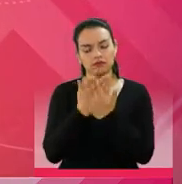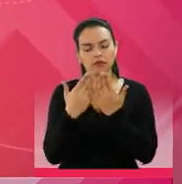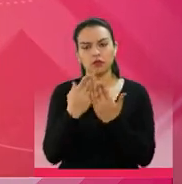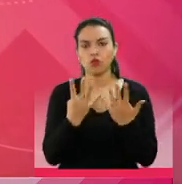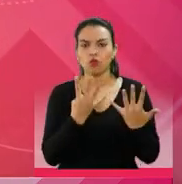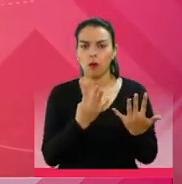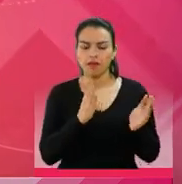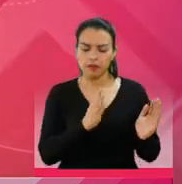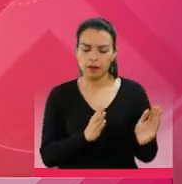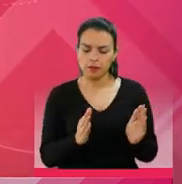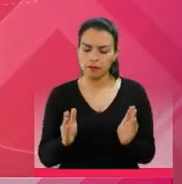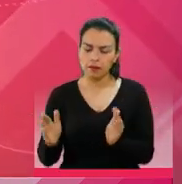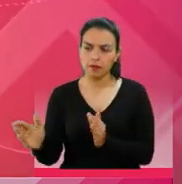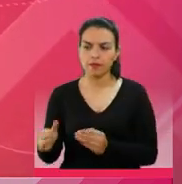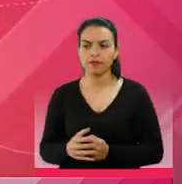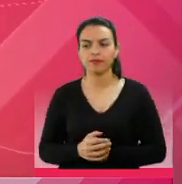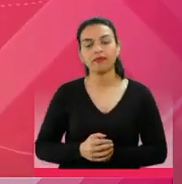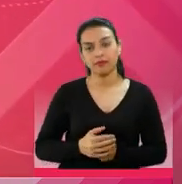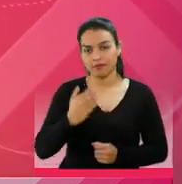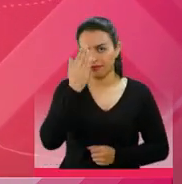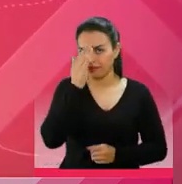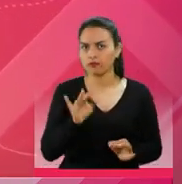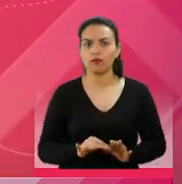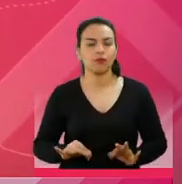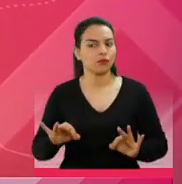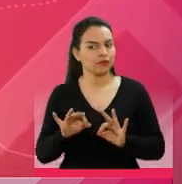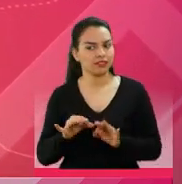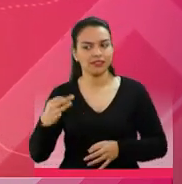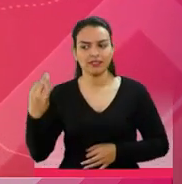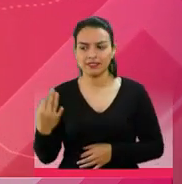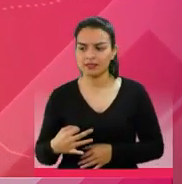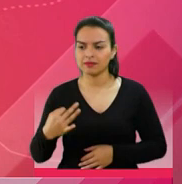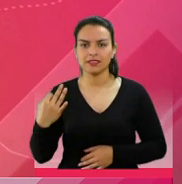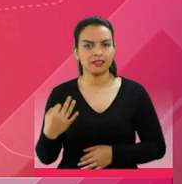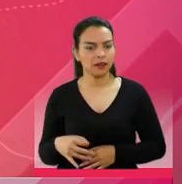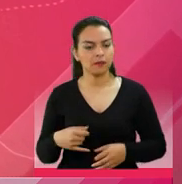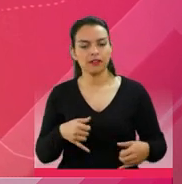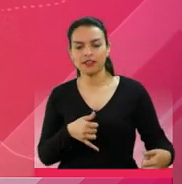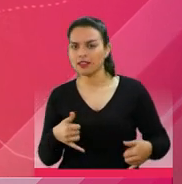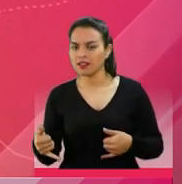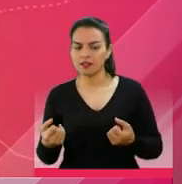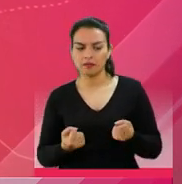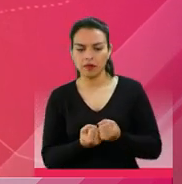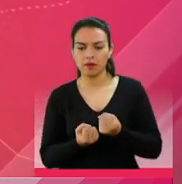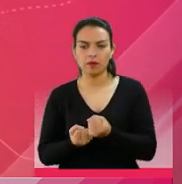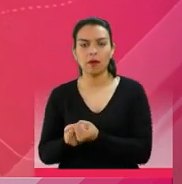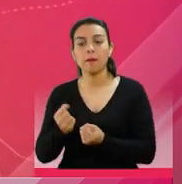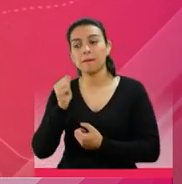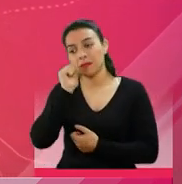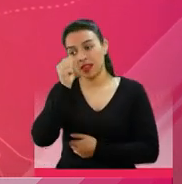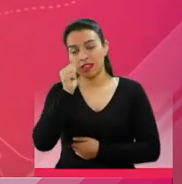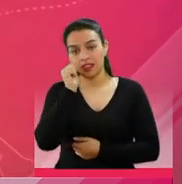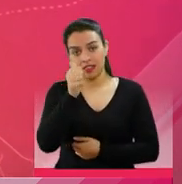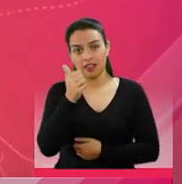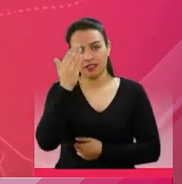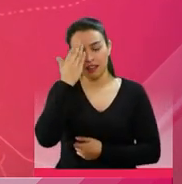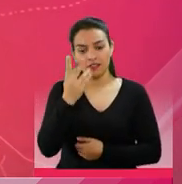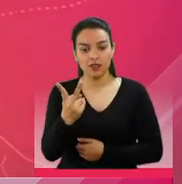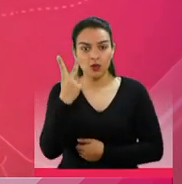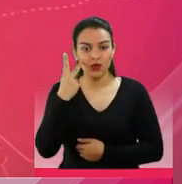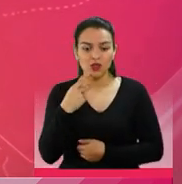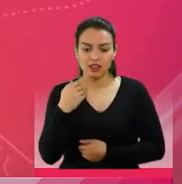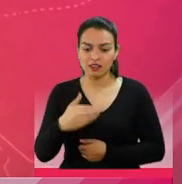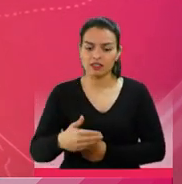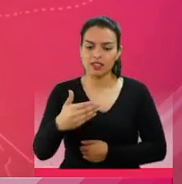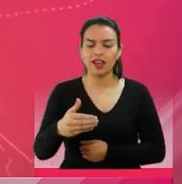Nos toca todo el tiempo guardar a unos, guardar a los otros. Por ejemplo, mañana estos dos días tenemos que guardar un